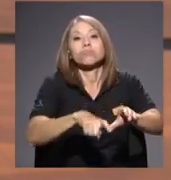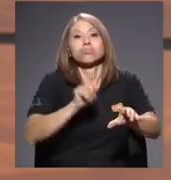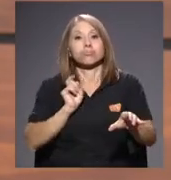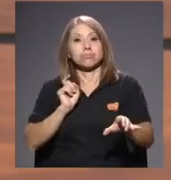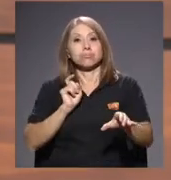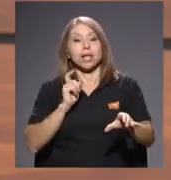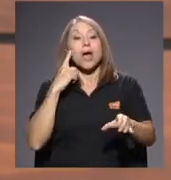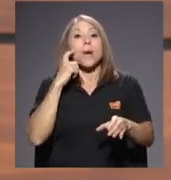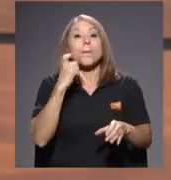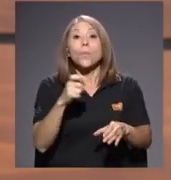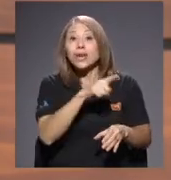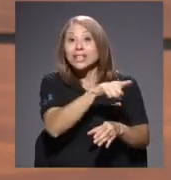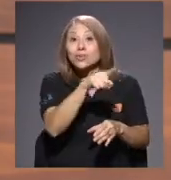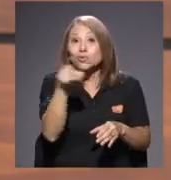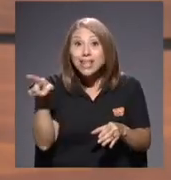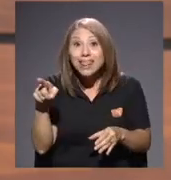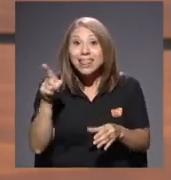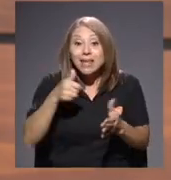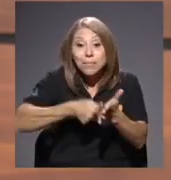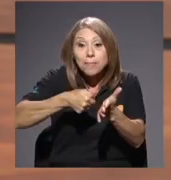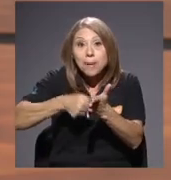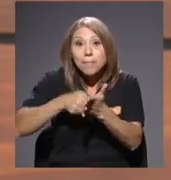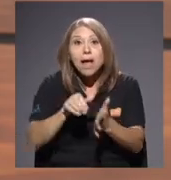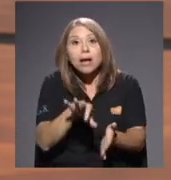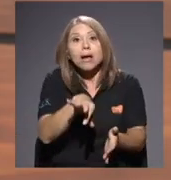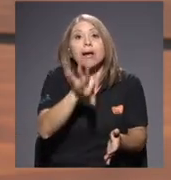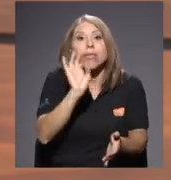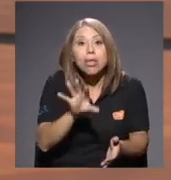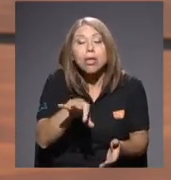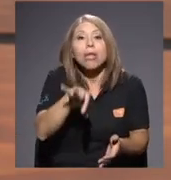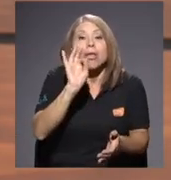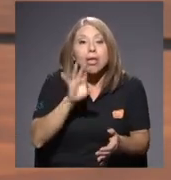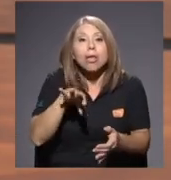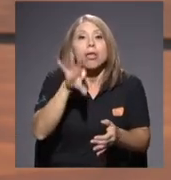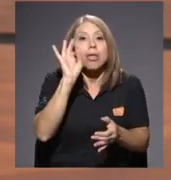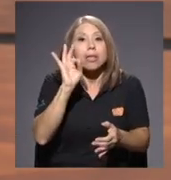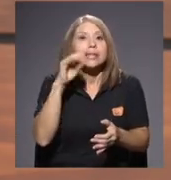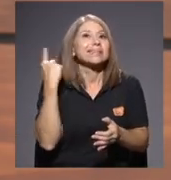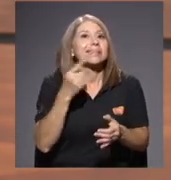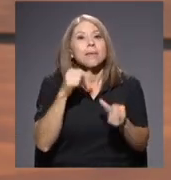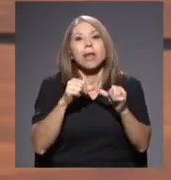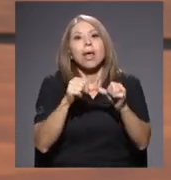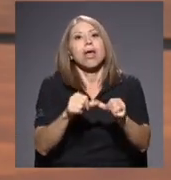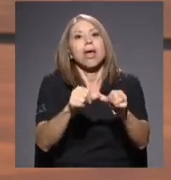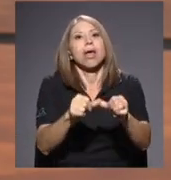que usted permite la reelección continua, la tendencia es que va a permanecer quien está ahí y lo